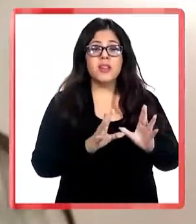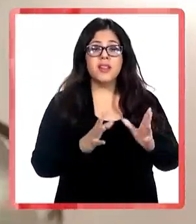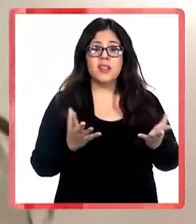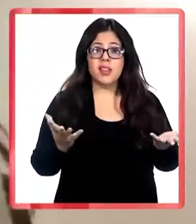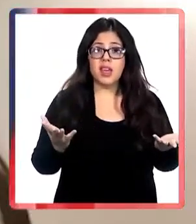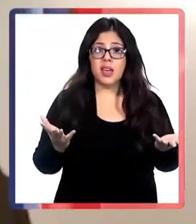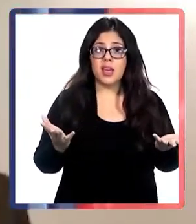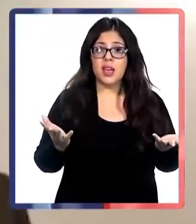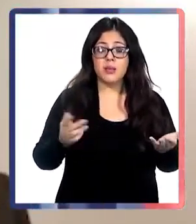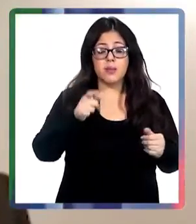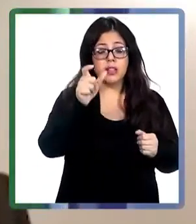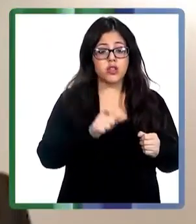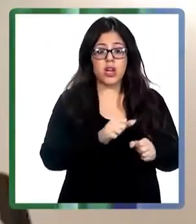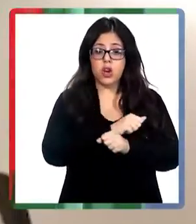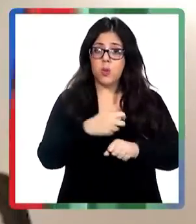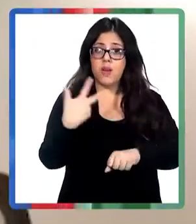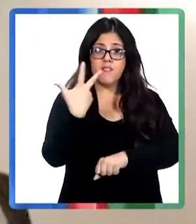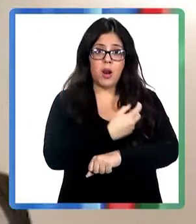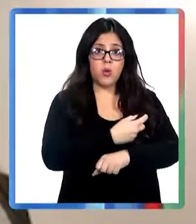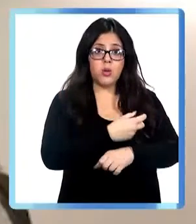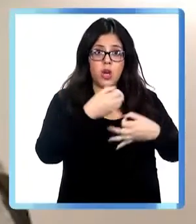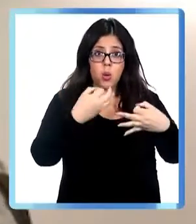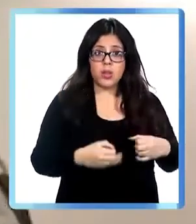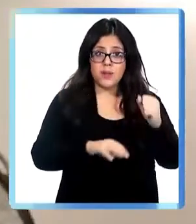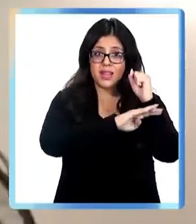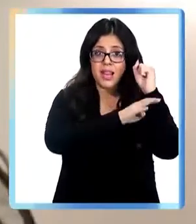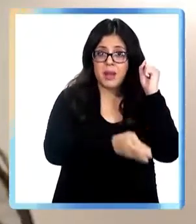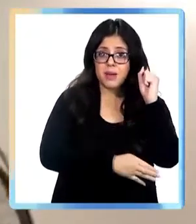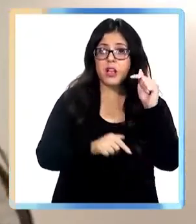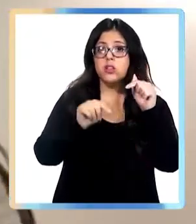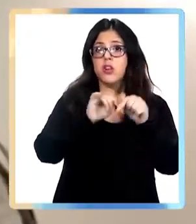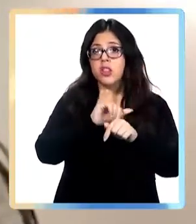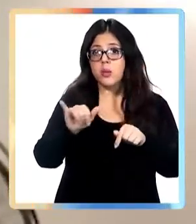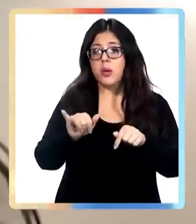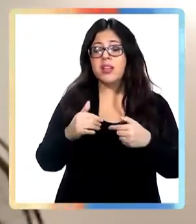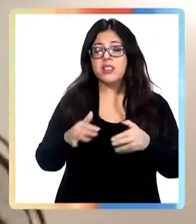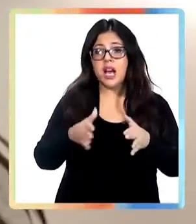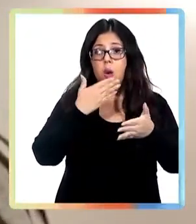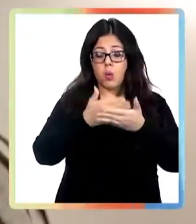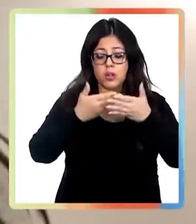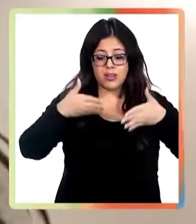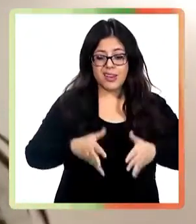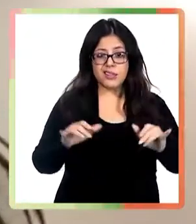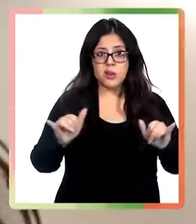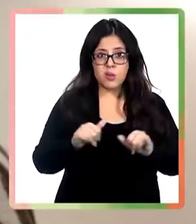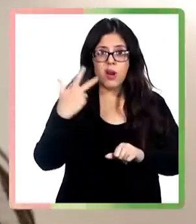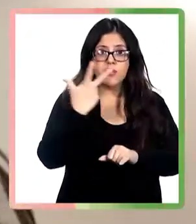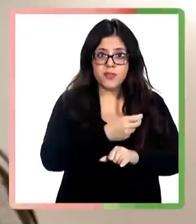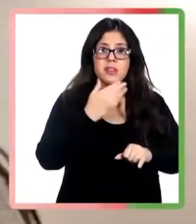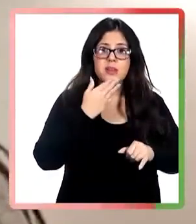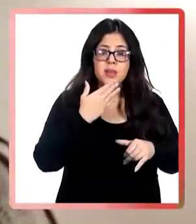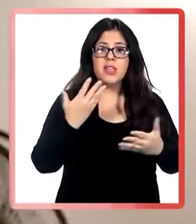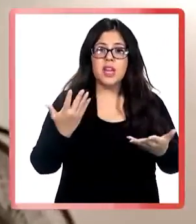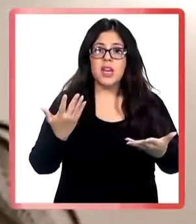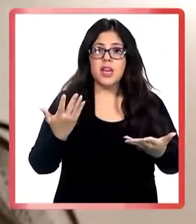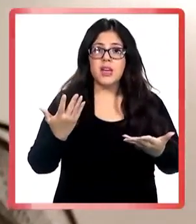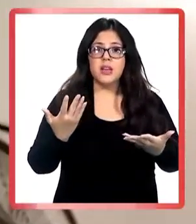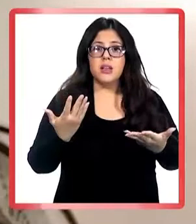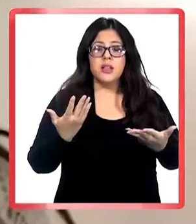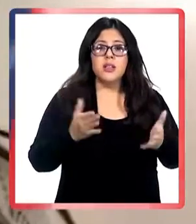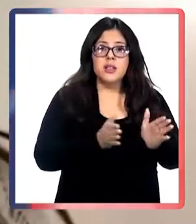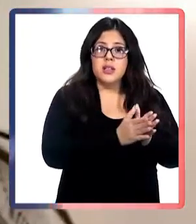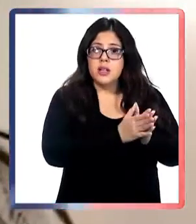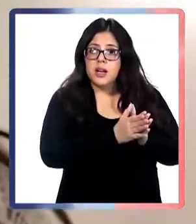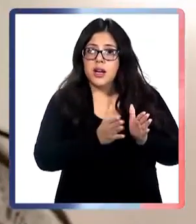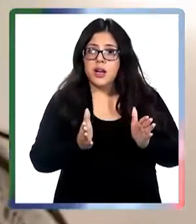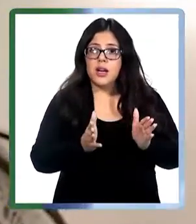tenido la oportunidad de recibirlo en ese momento, entonces vacunar en el puerperio, e idealmente extender la vacunación a